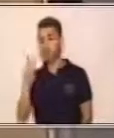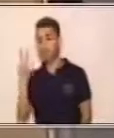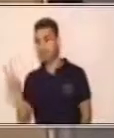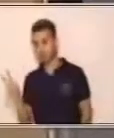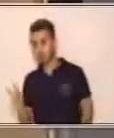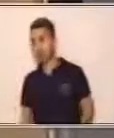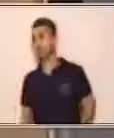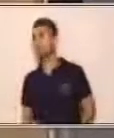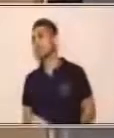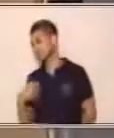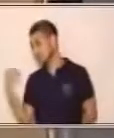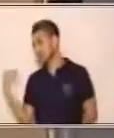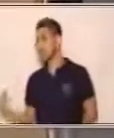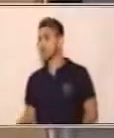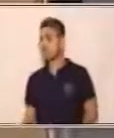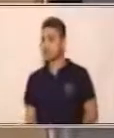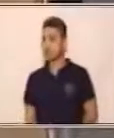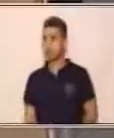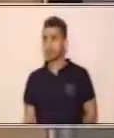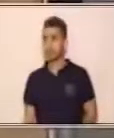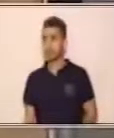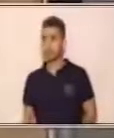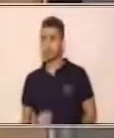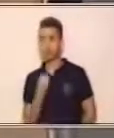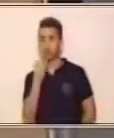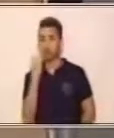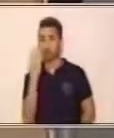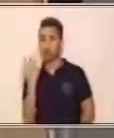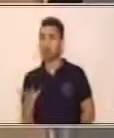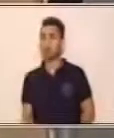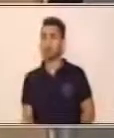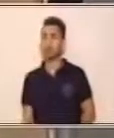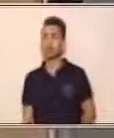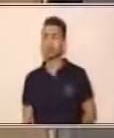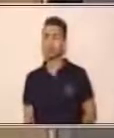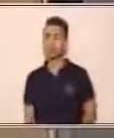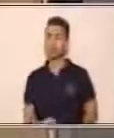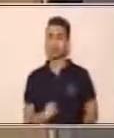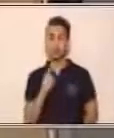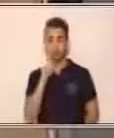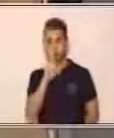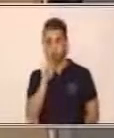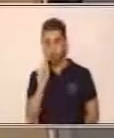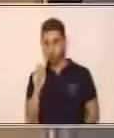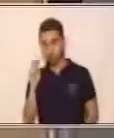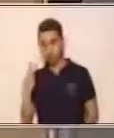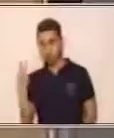ello tomemos entonces nuestros números de 1.22.